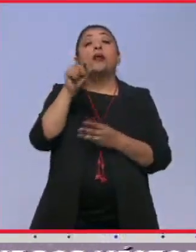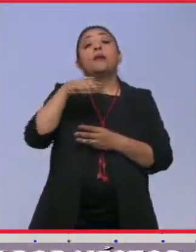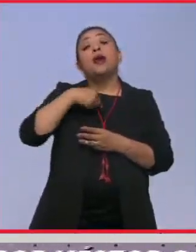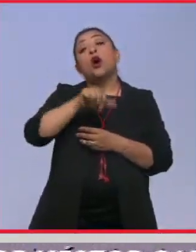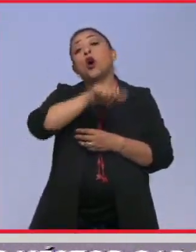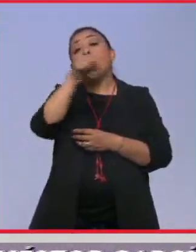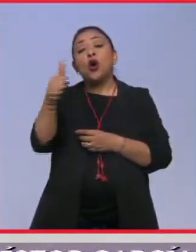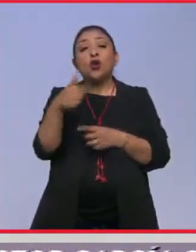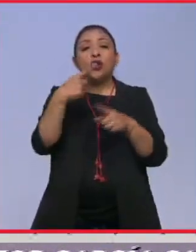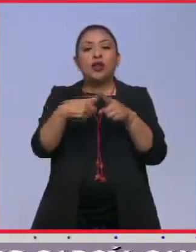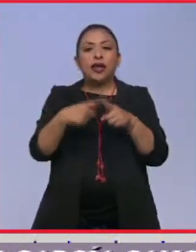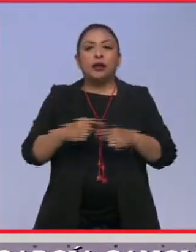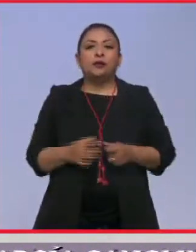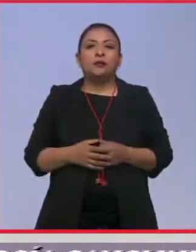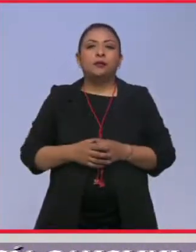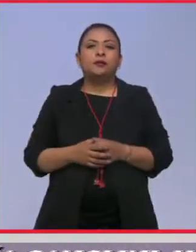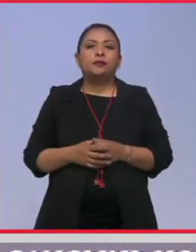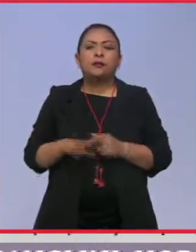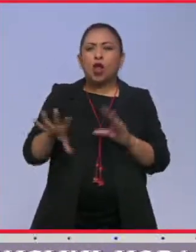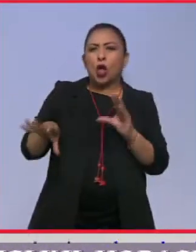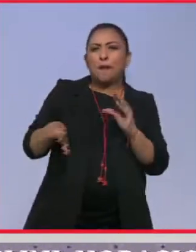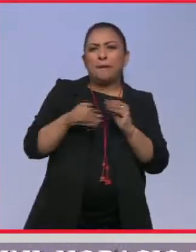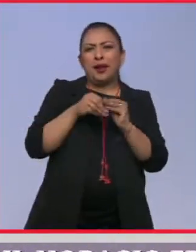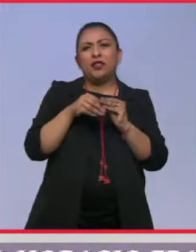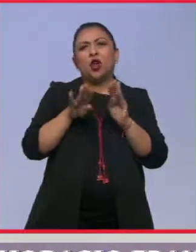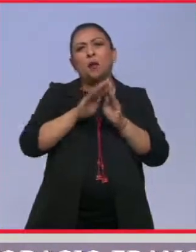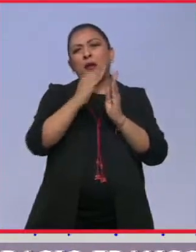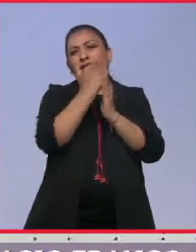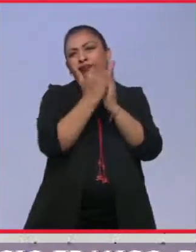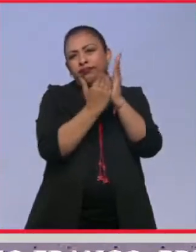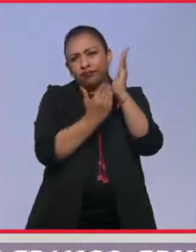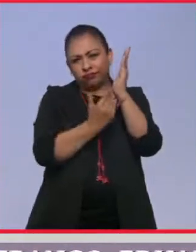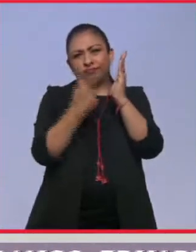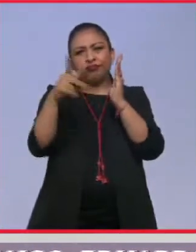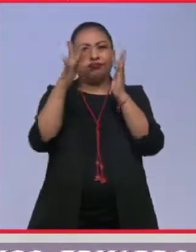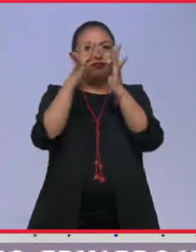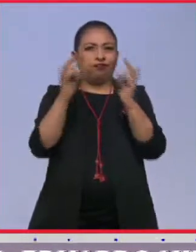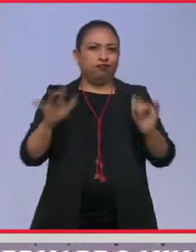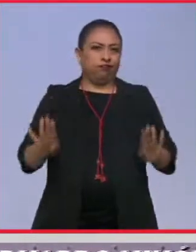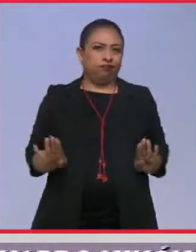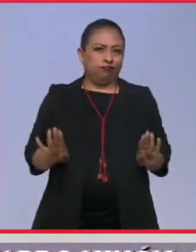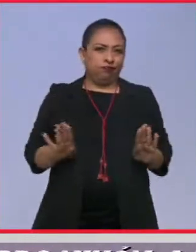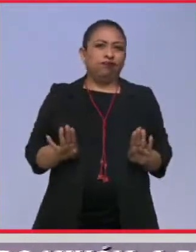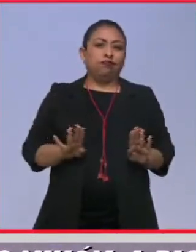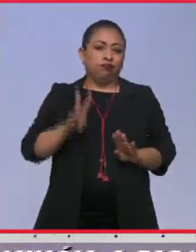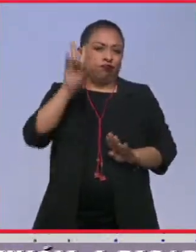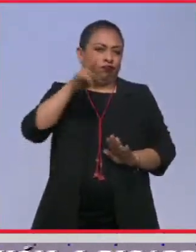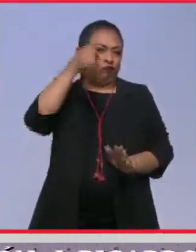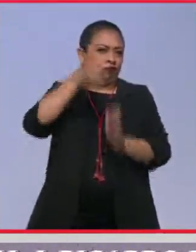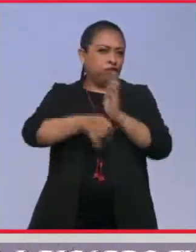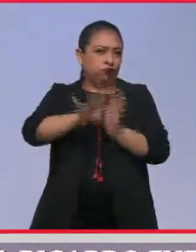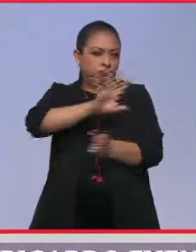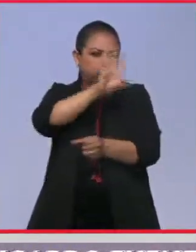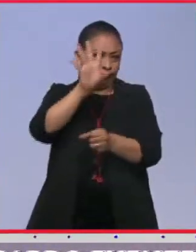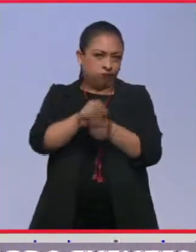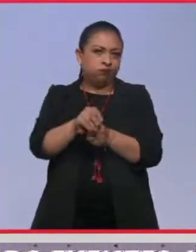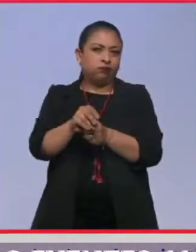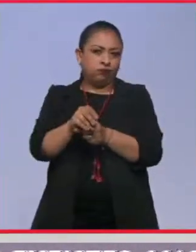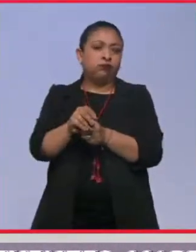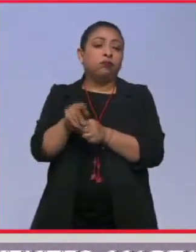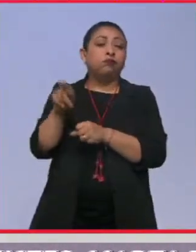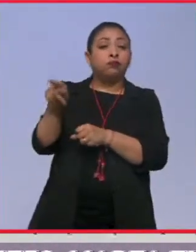parte, todo el repertorio de lo francés, en sentido amplio, que por supuesto llevó a Debussy